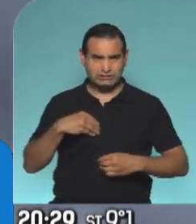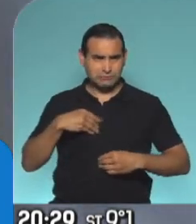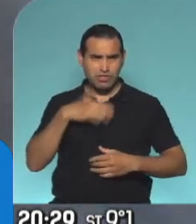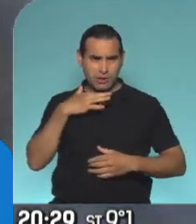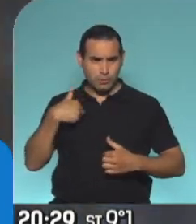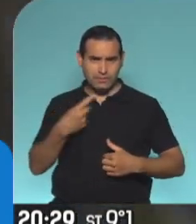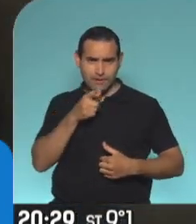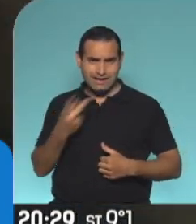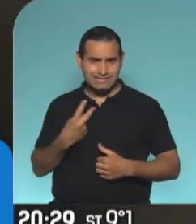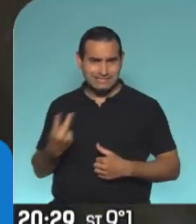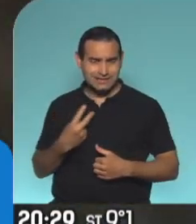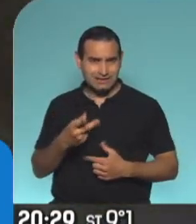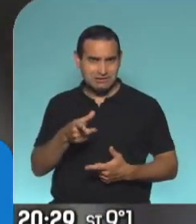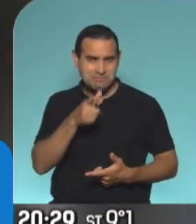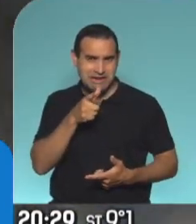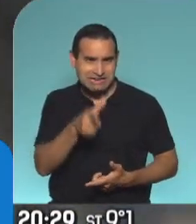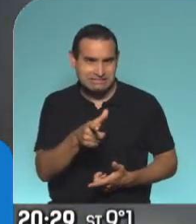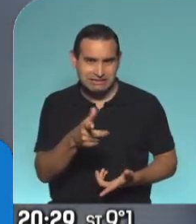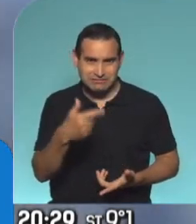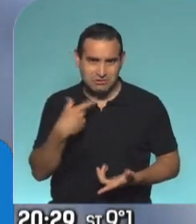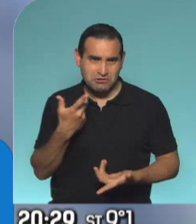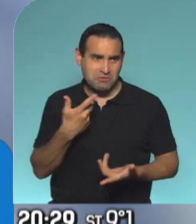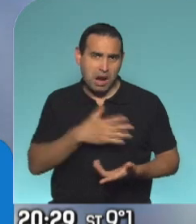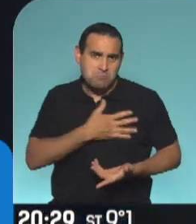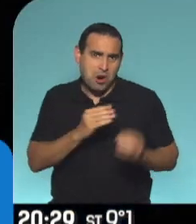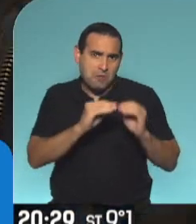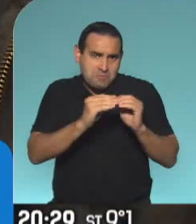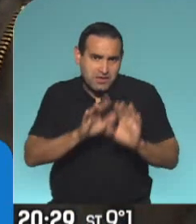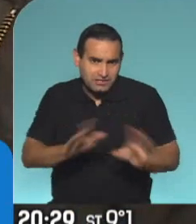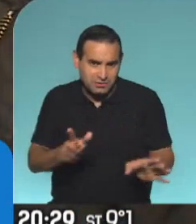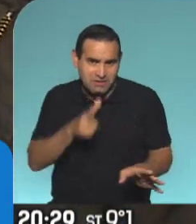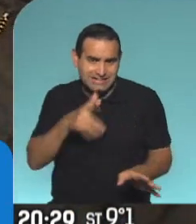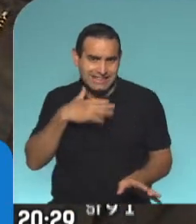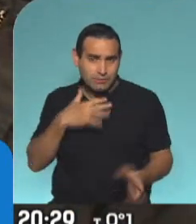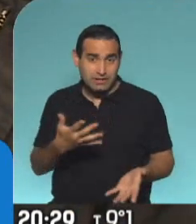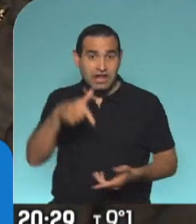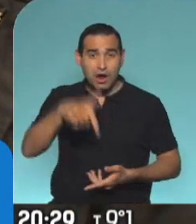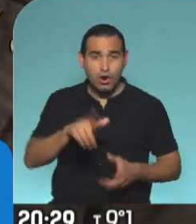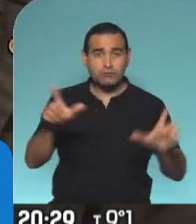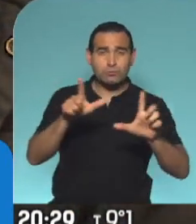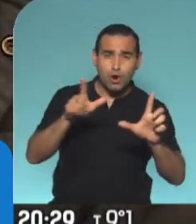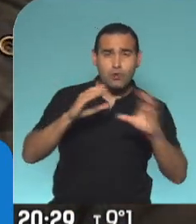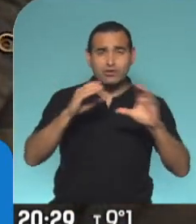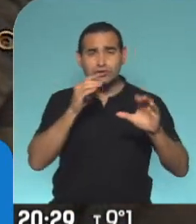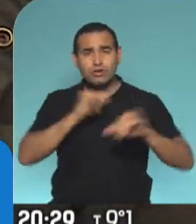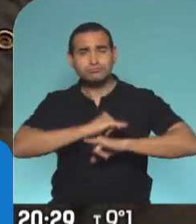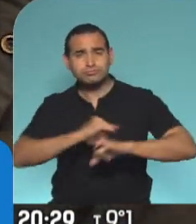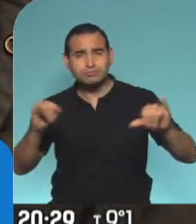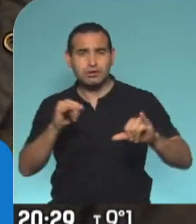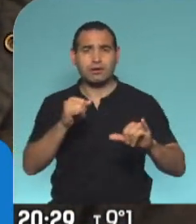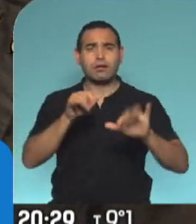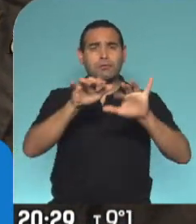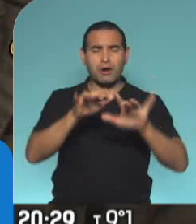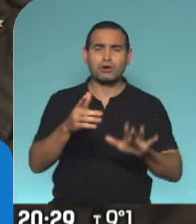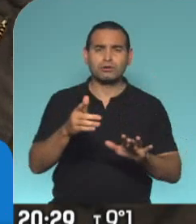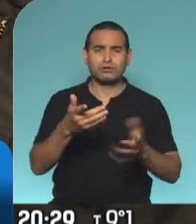mucho tiempo, se hubiera criminalizado nuestro acto de amor. Se habilitan en los medios de comunicación o de difusión los comentarios, que